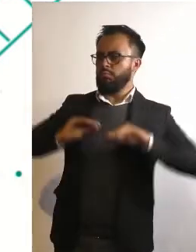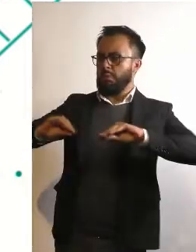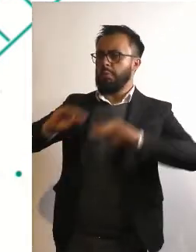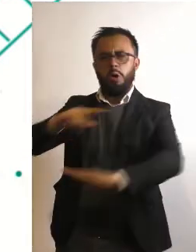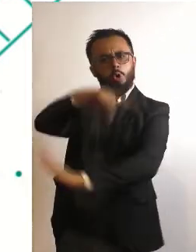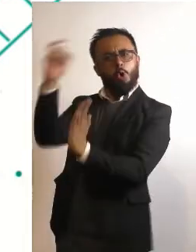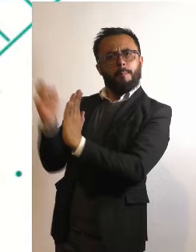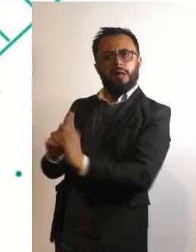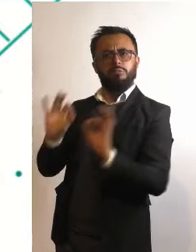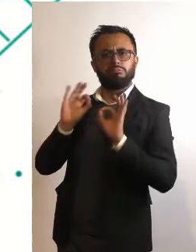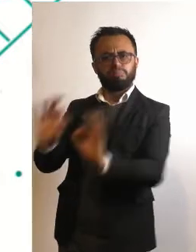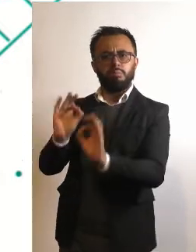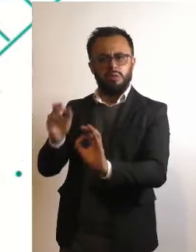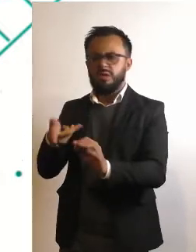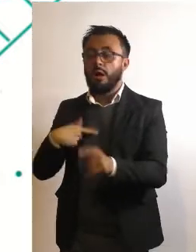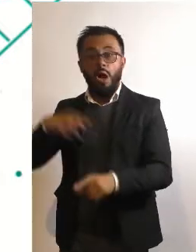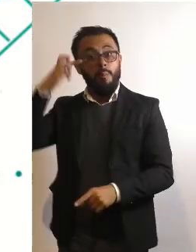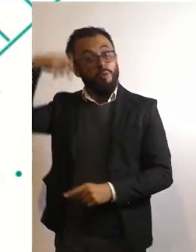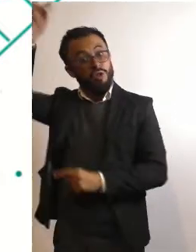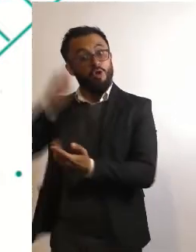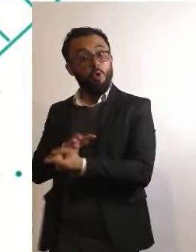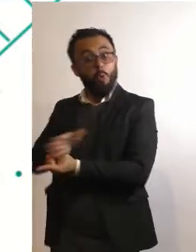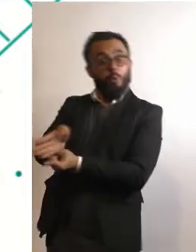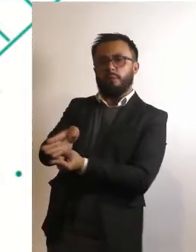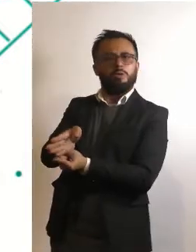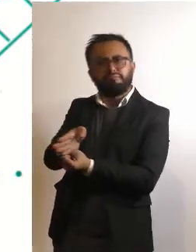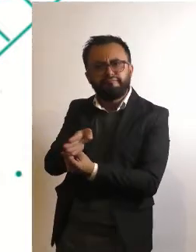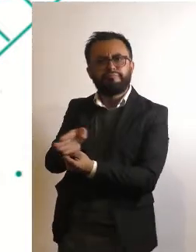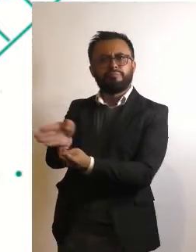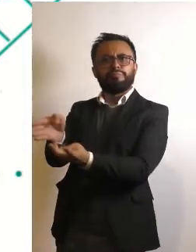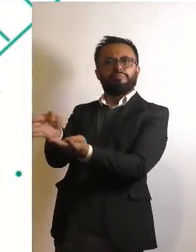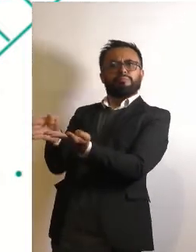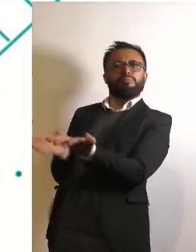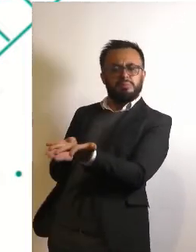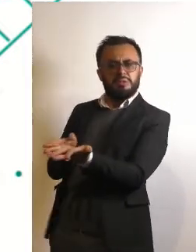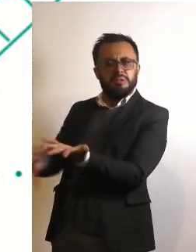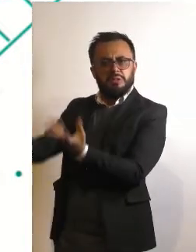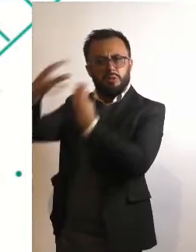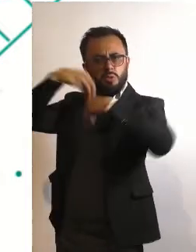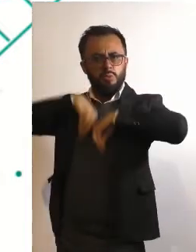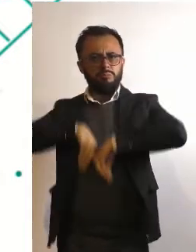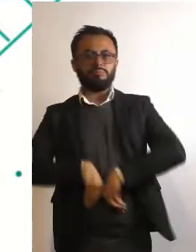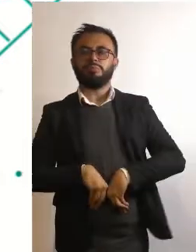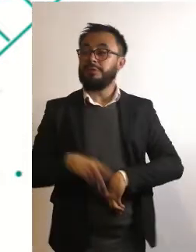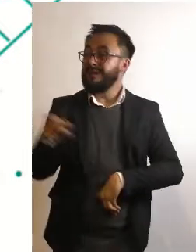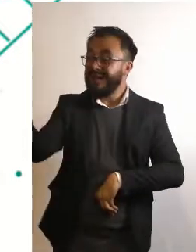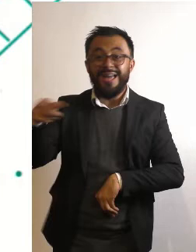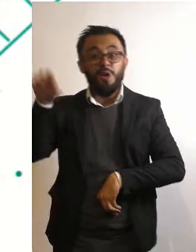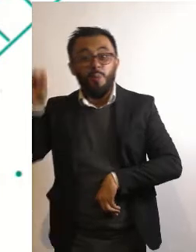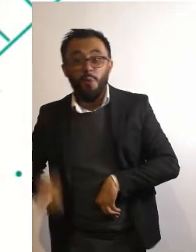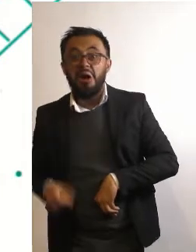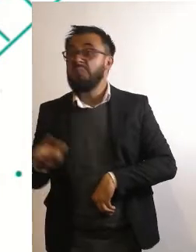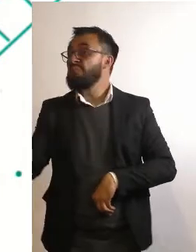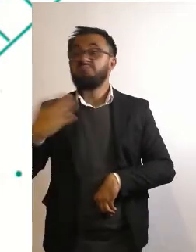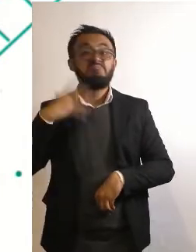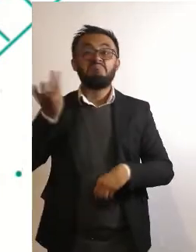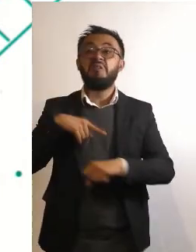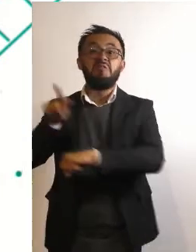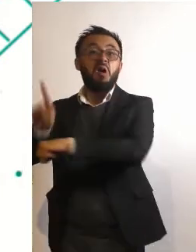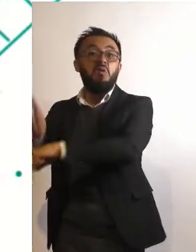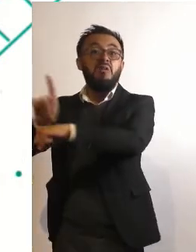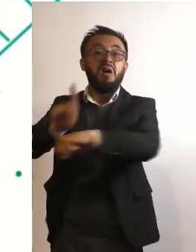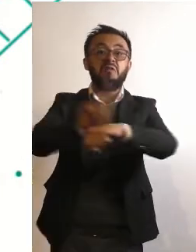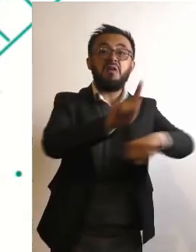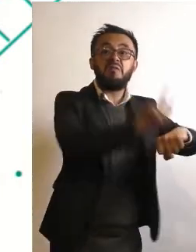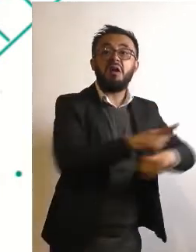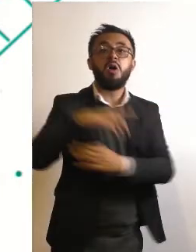que puedan migrar de manera transversal alrededor de los currículos de las diferentes facultades